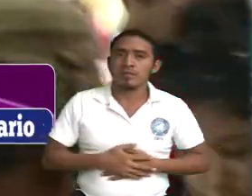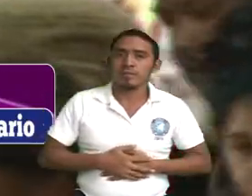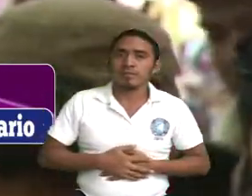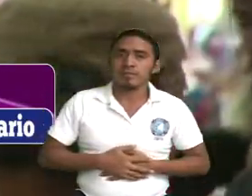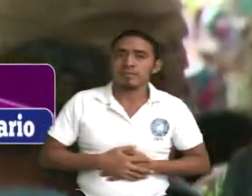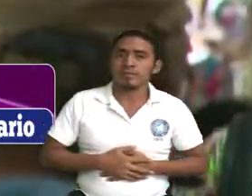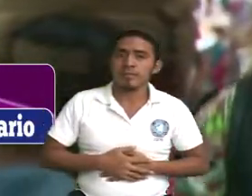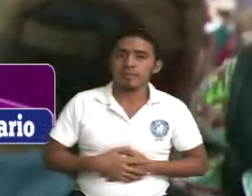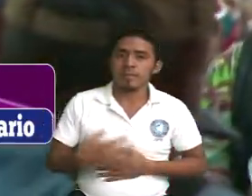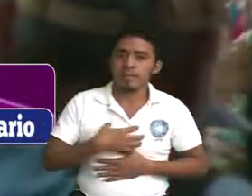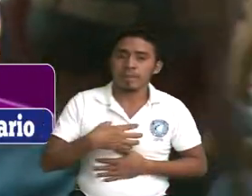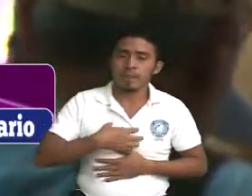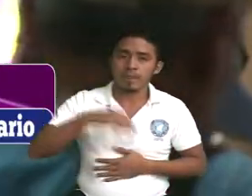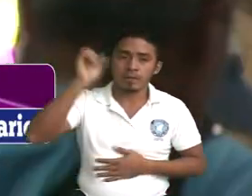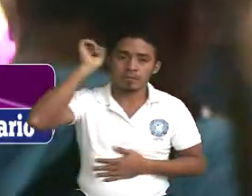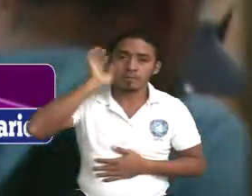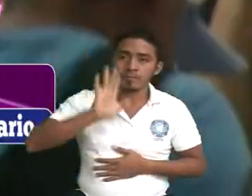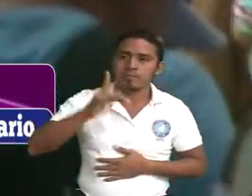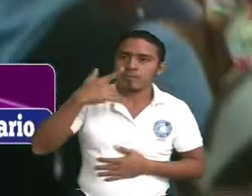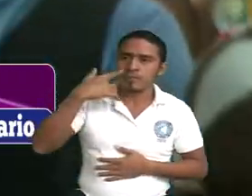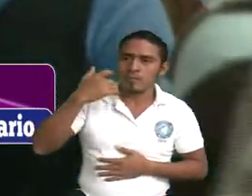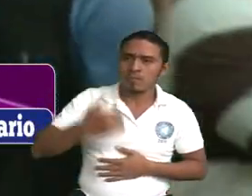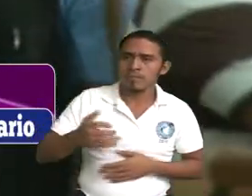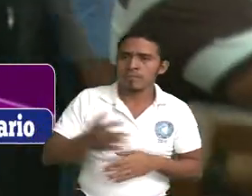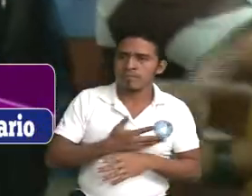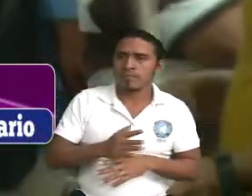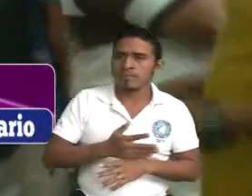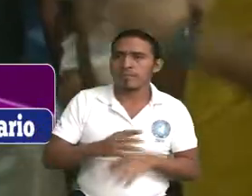del Intur, tuvimos y conocimos de anuncio